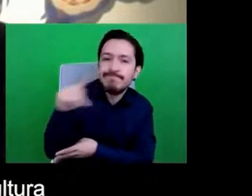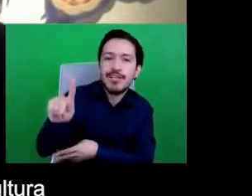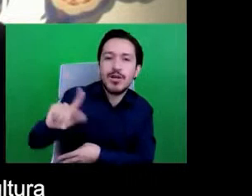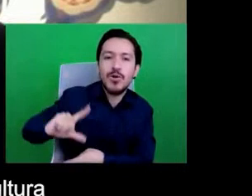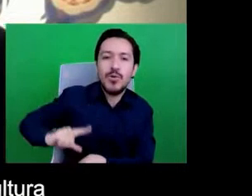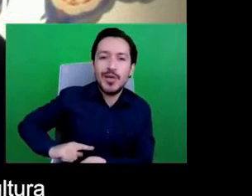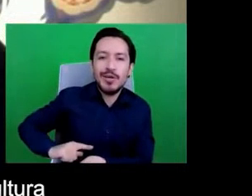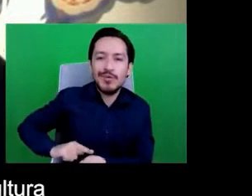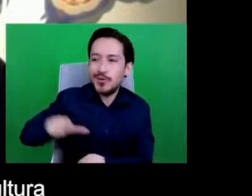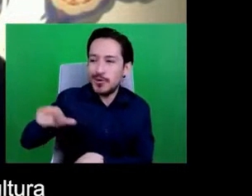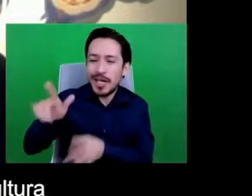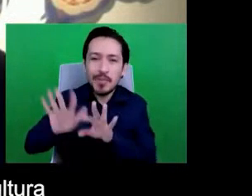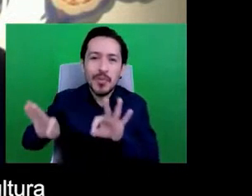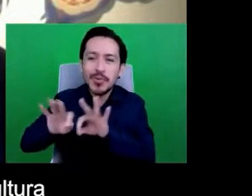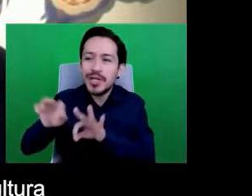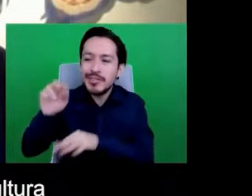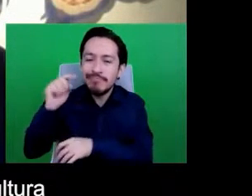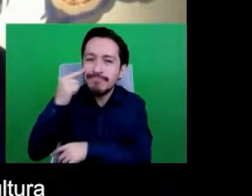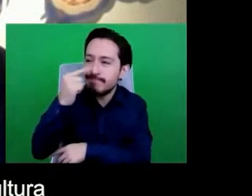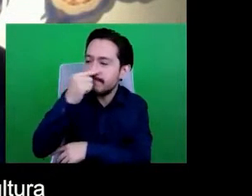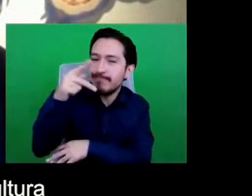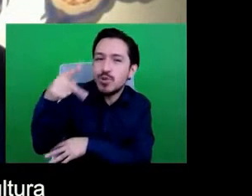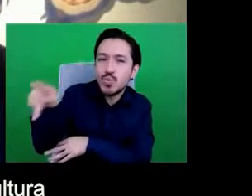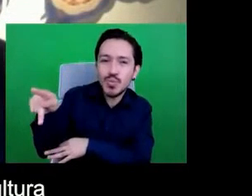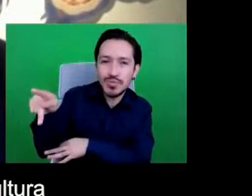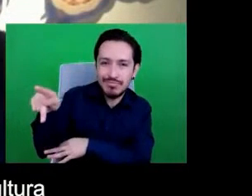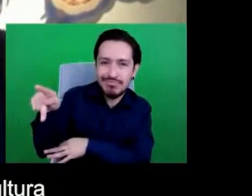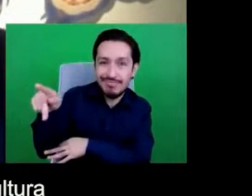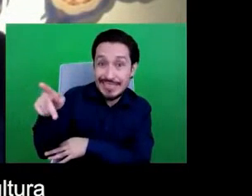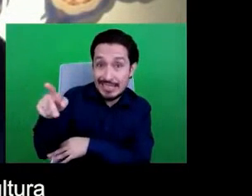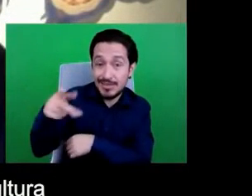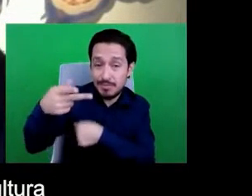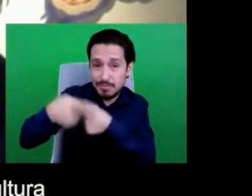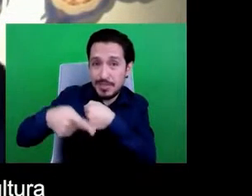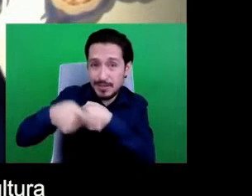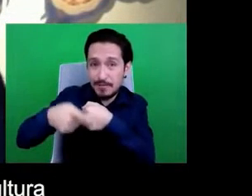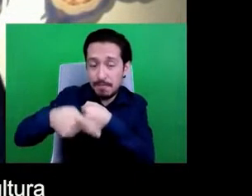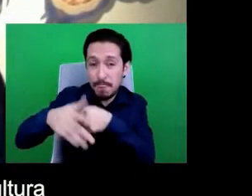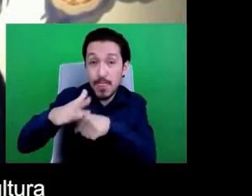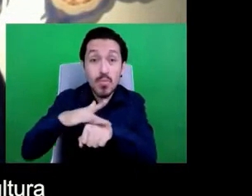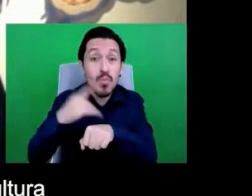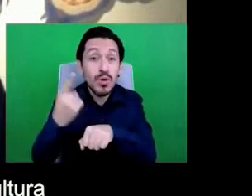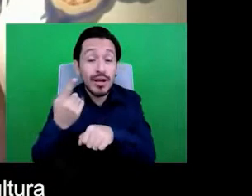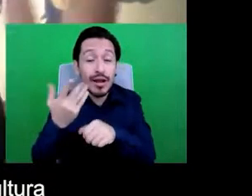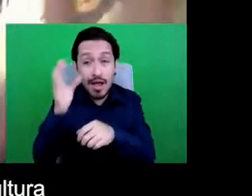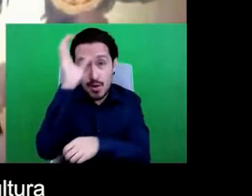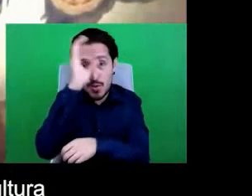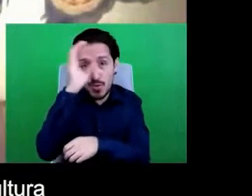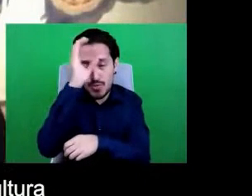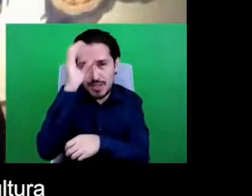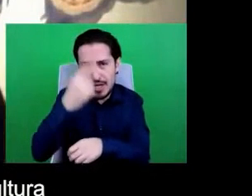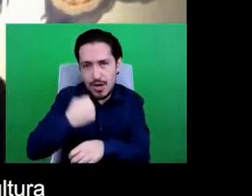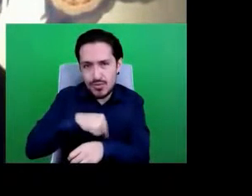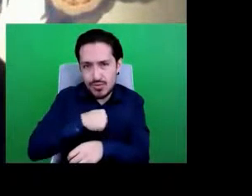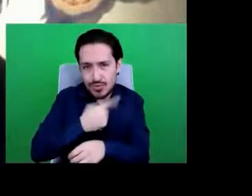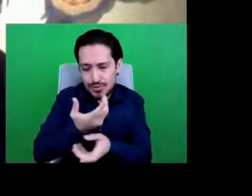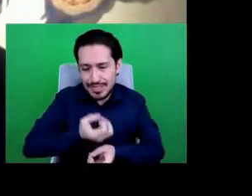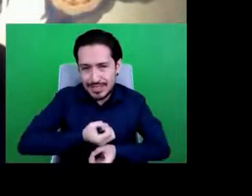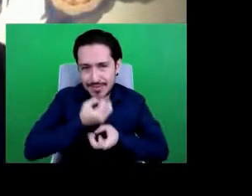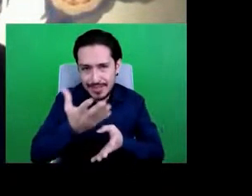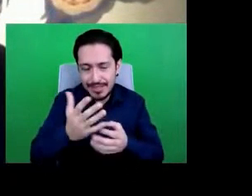Y es peligroso verlo de esta forma, porque la cultura finalmente es lo que nosotros expresamos como